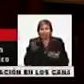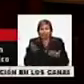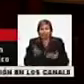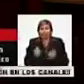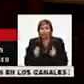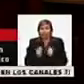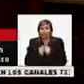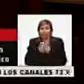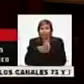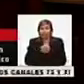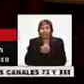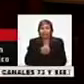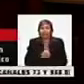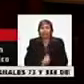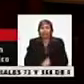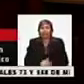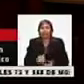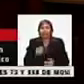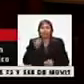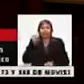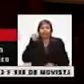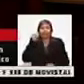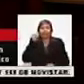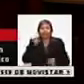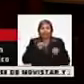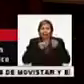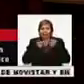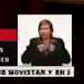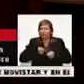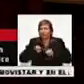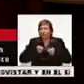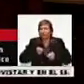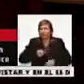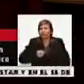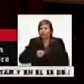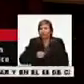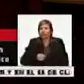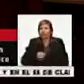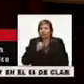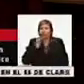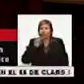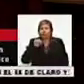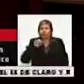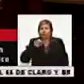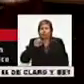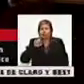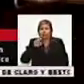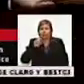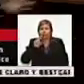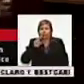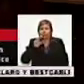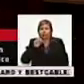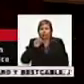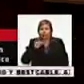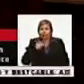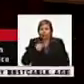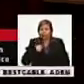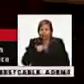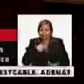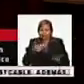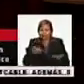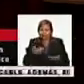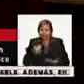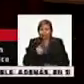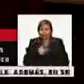la compañera, líder joven, Evelyn Orcón, que está acá también presente con